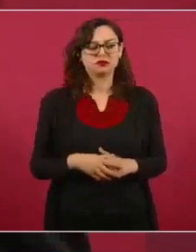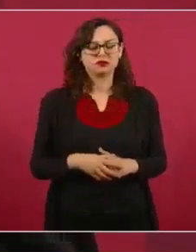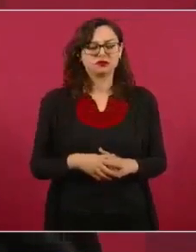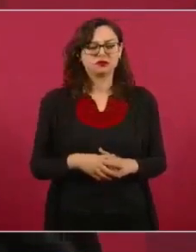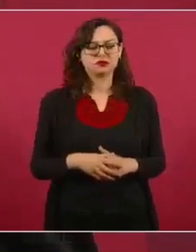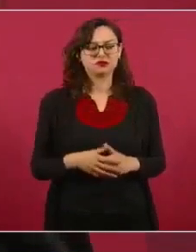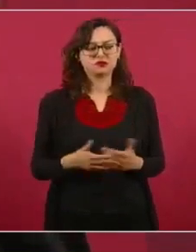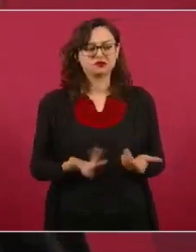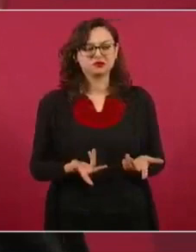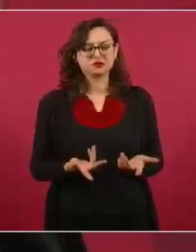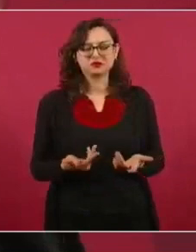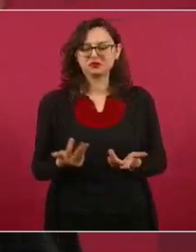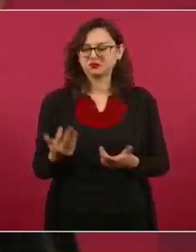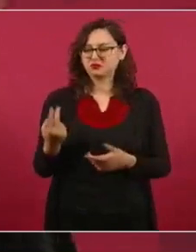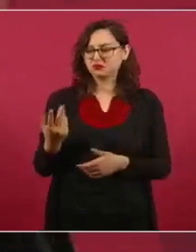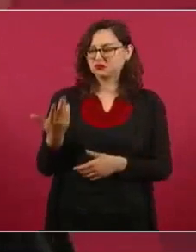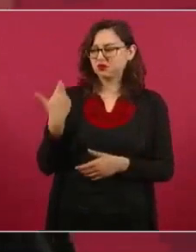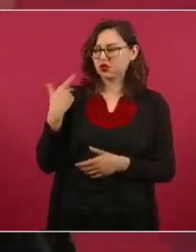Los resultados del domingo.